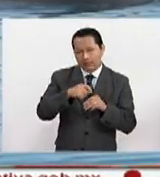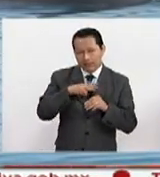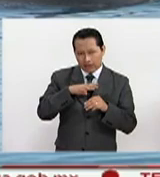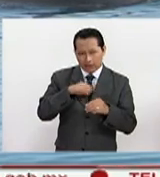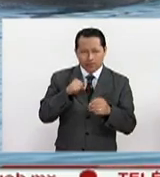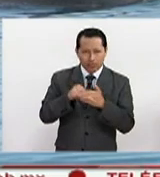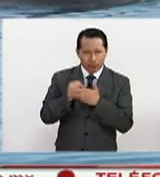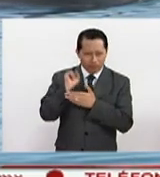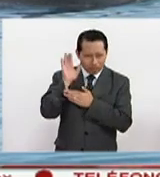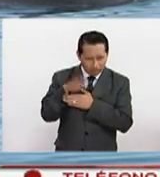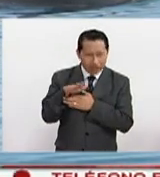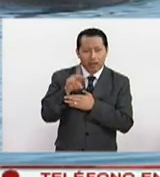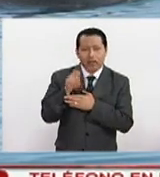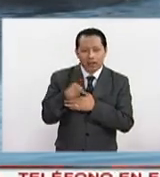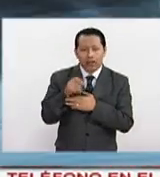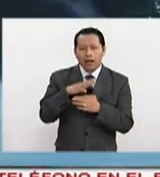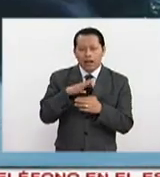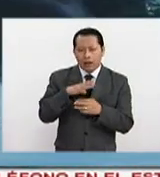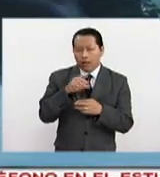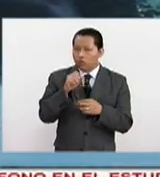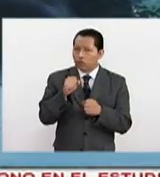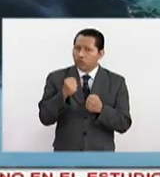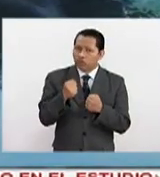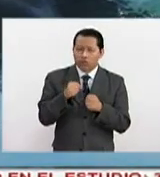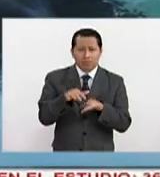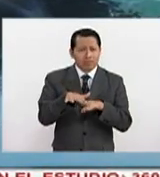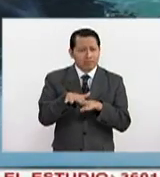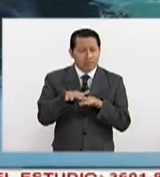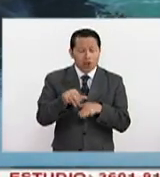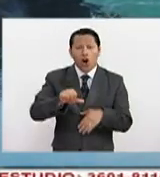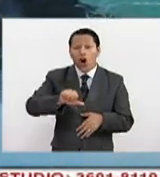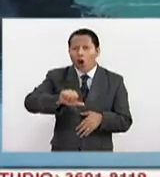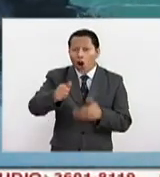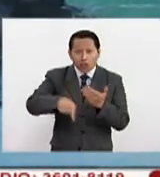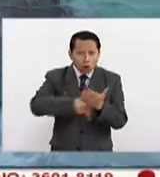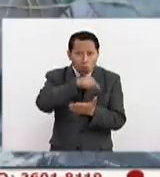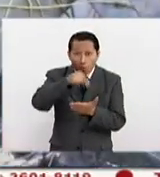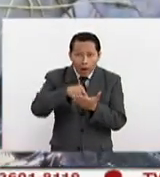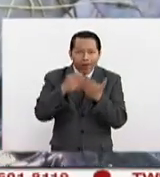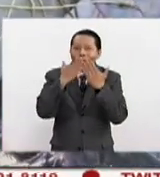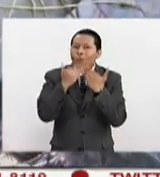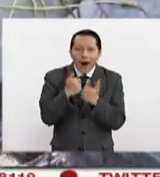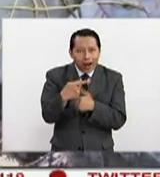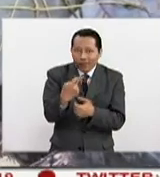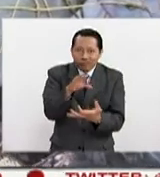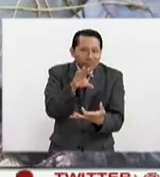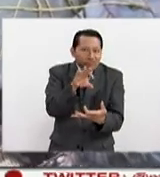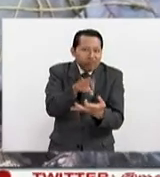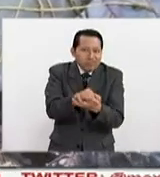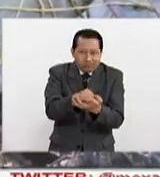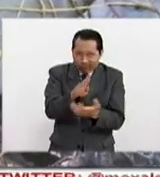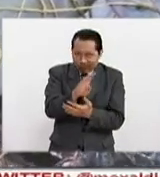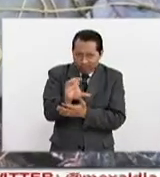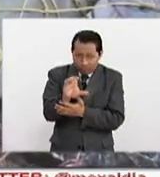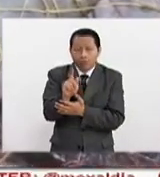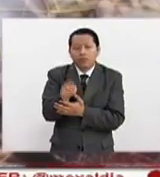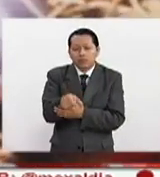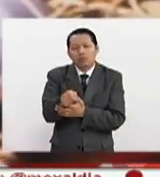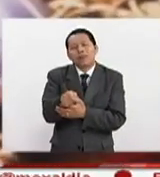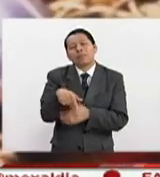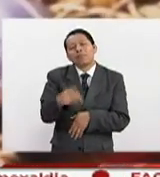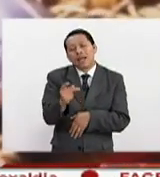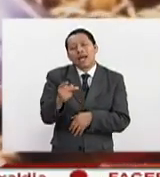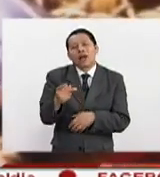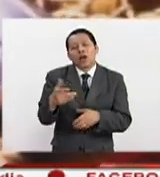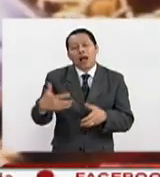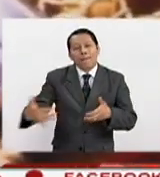California. Se trata de un sorprendente animal que no existe en ningún otro sitio del mundo. Lamentablemente, la pesca furtiva lo ha puesto